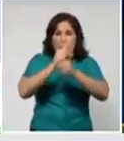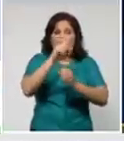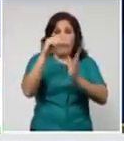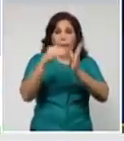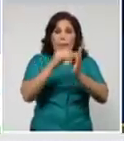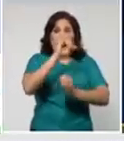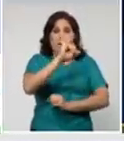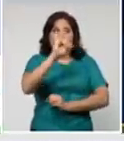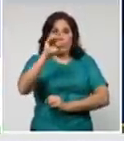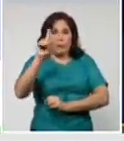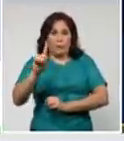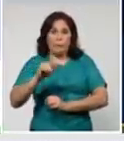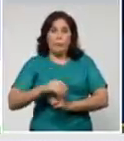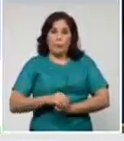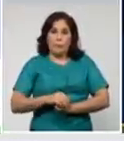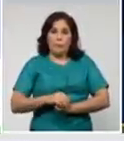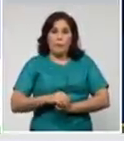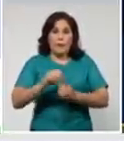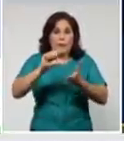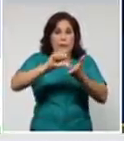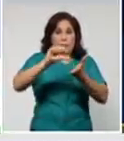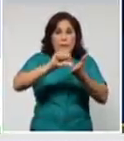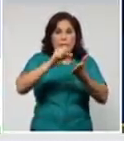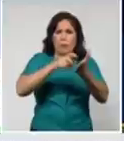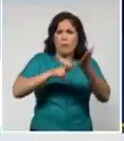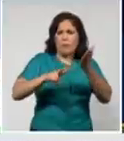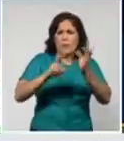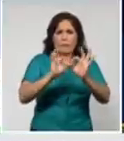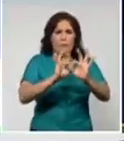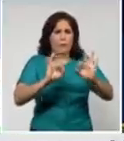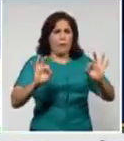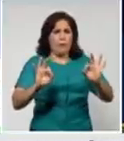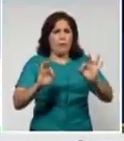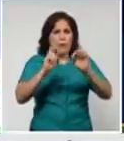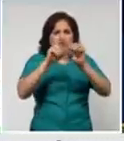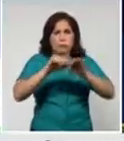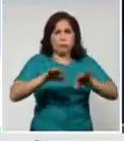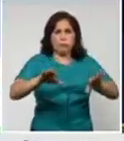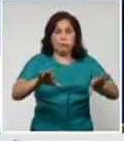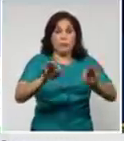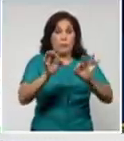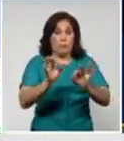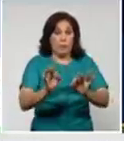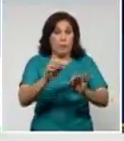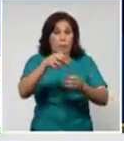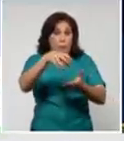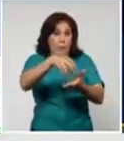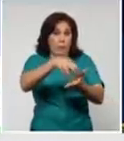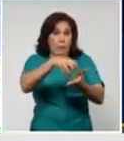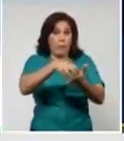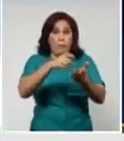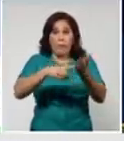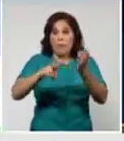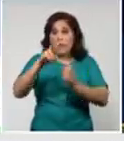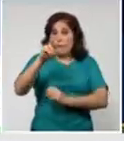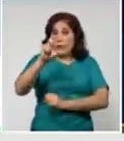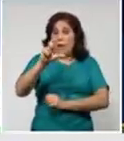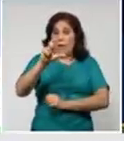1.771, los centros provinciales de higiene, epidemiología y microbiología de Villa Clara llegó